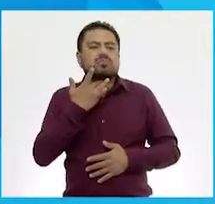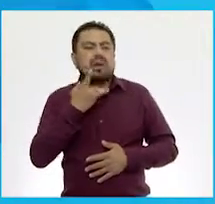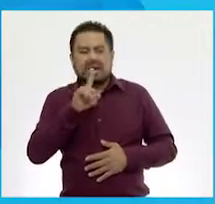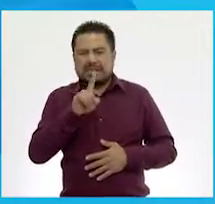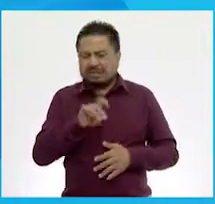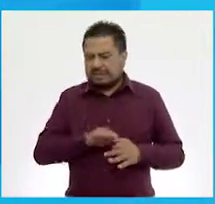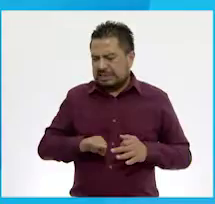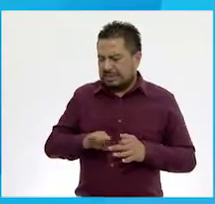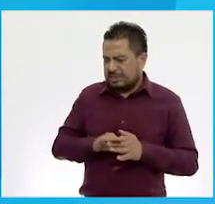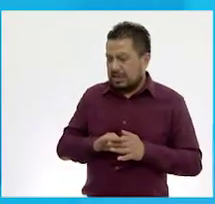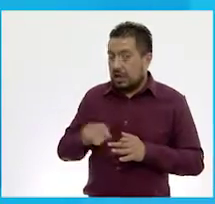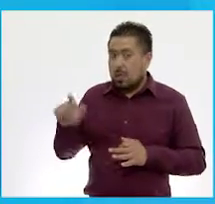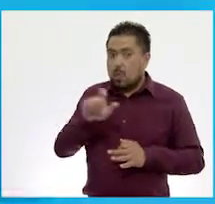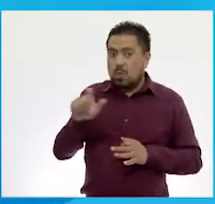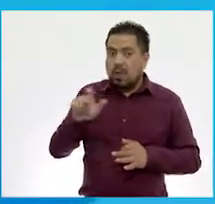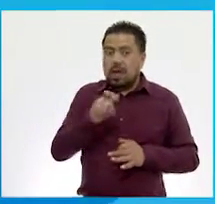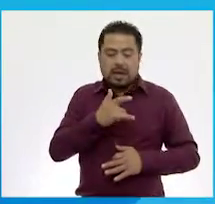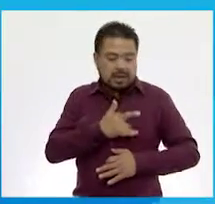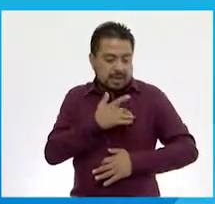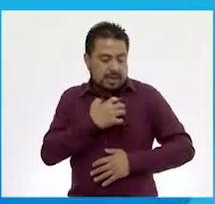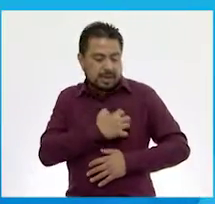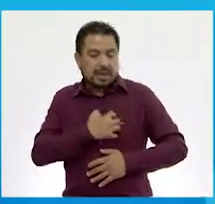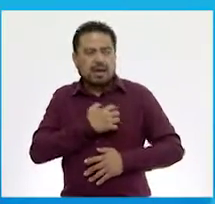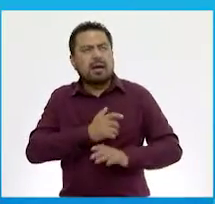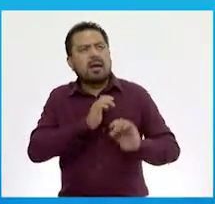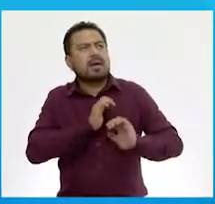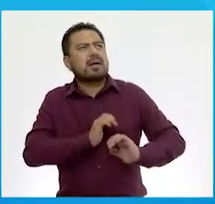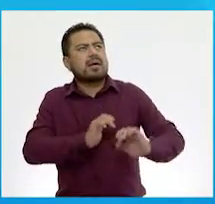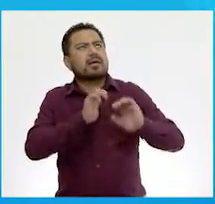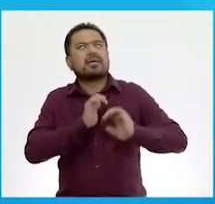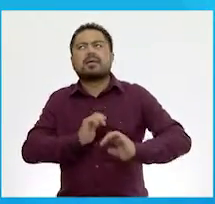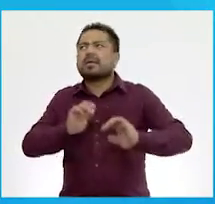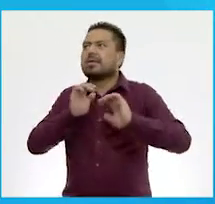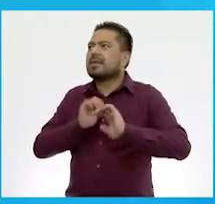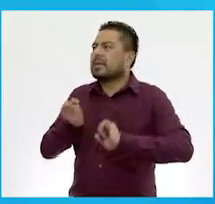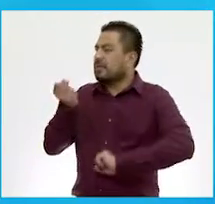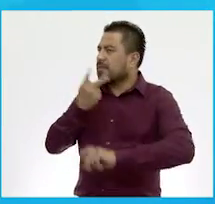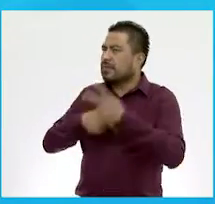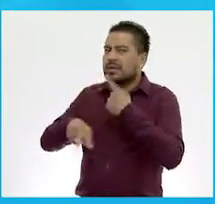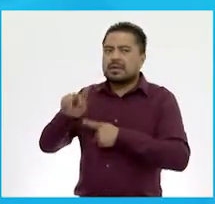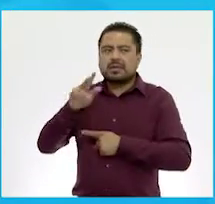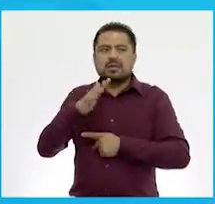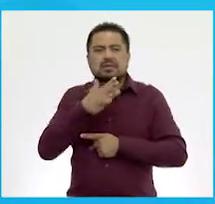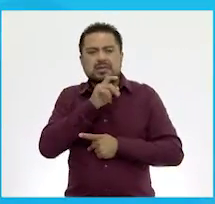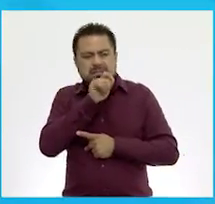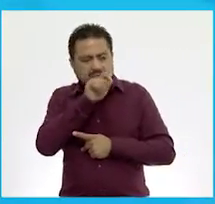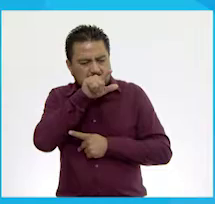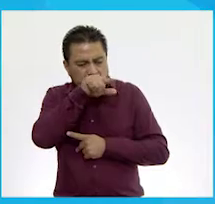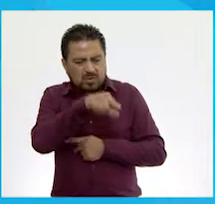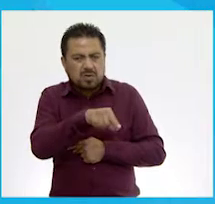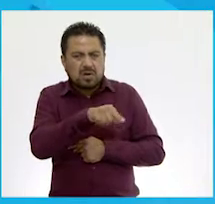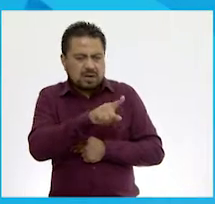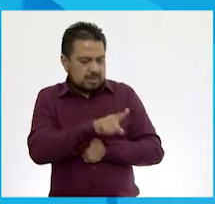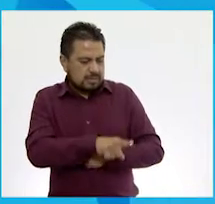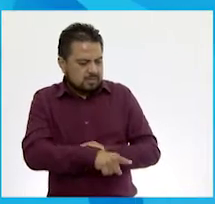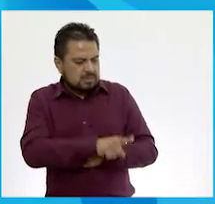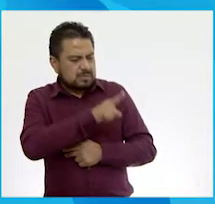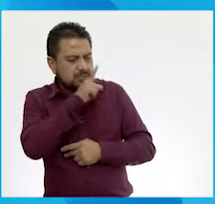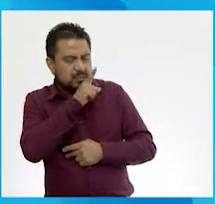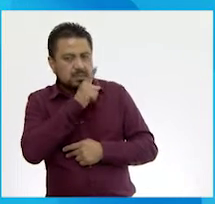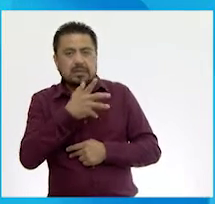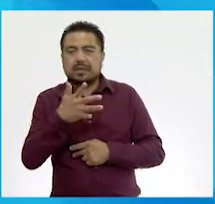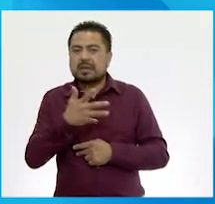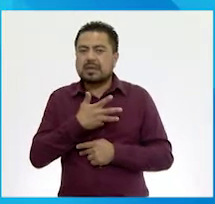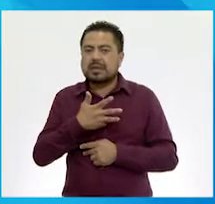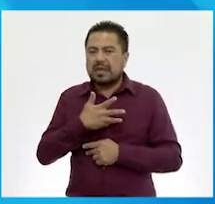agua. Cuando contenta se puso a cantar. Vino la garza y la hizo callar. Estaba